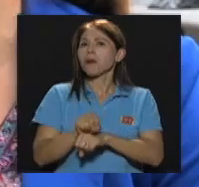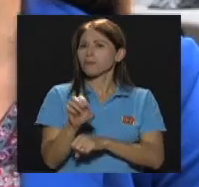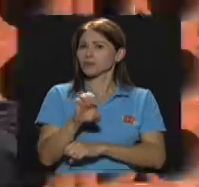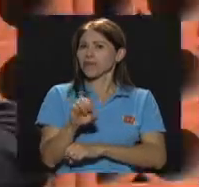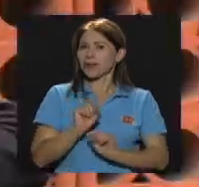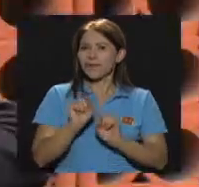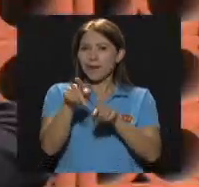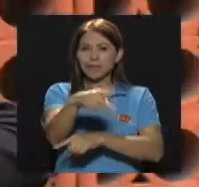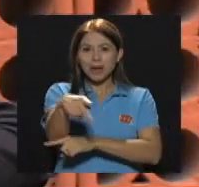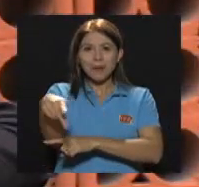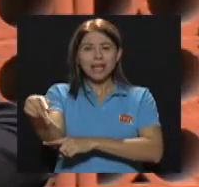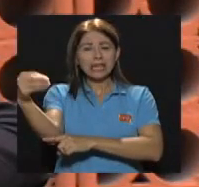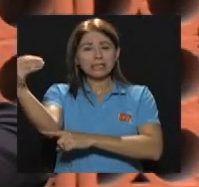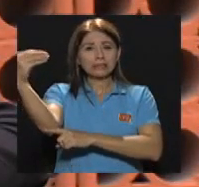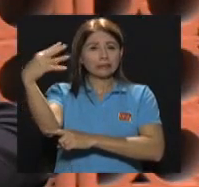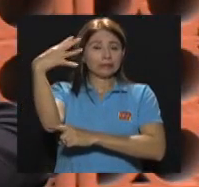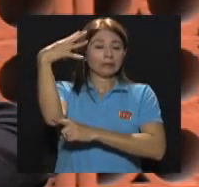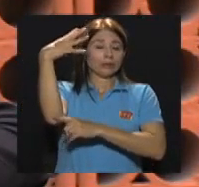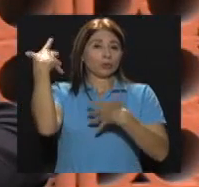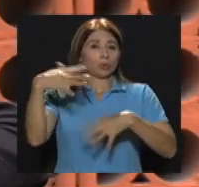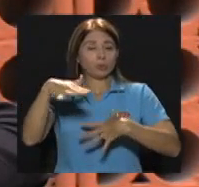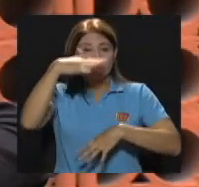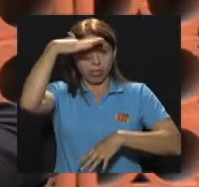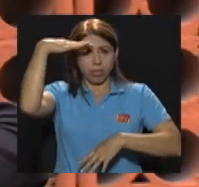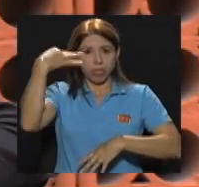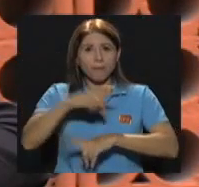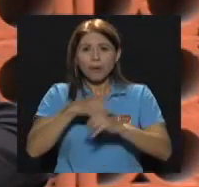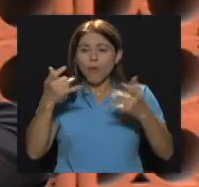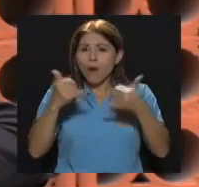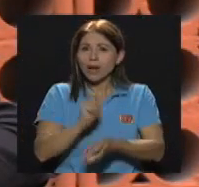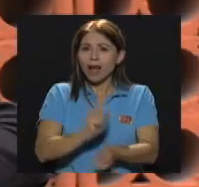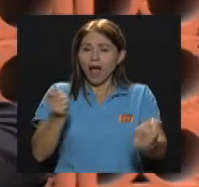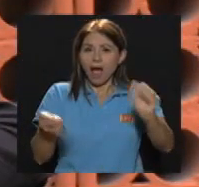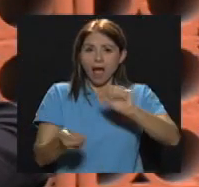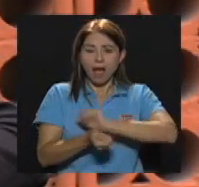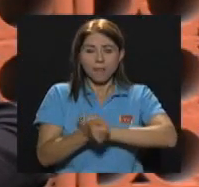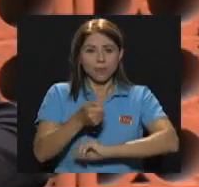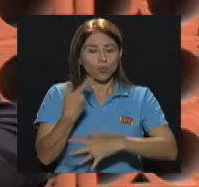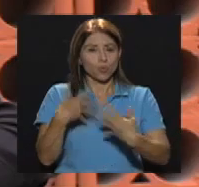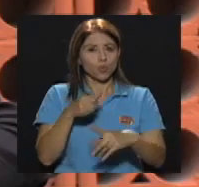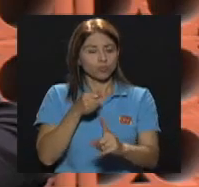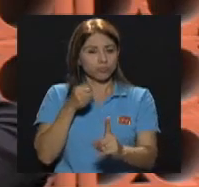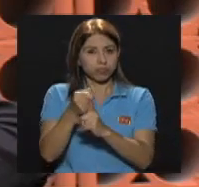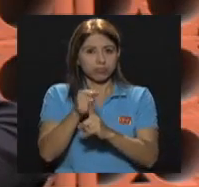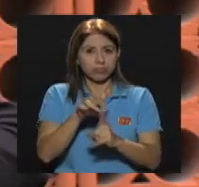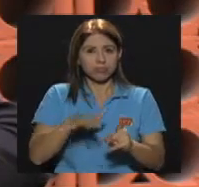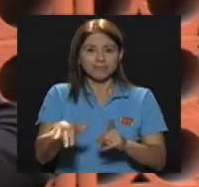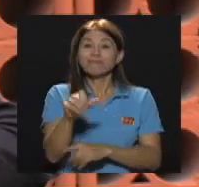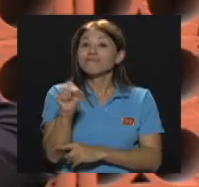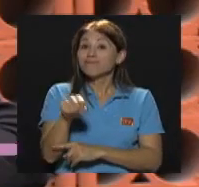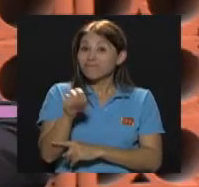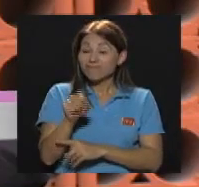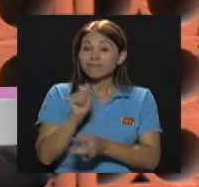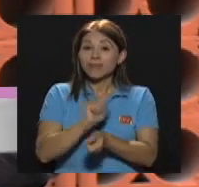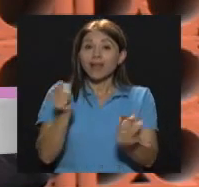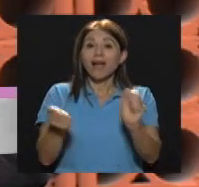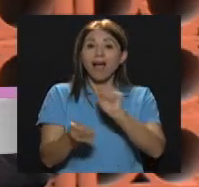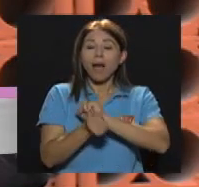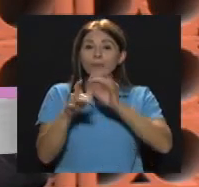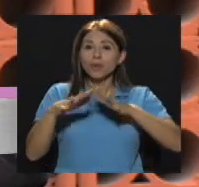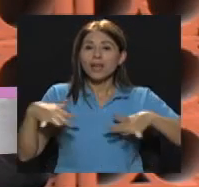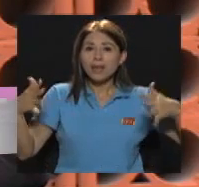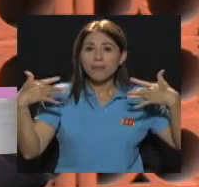intenso. ¿Podríamos decir que ha cambiado, definitivamente se ve el impacto del cambio climático? Sí, claro, tenemos cambio climático, efectivamente.